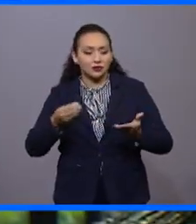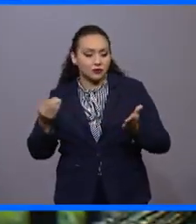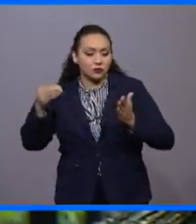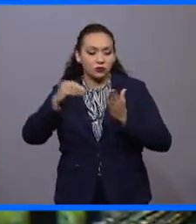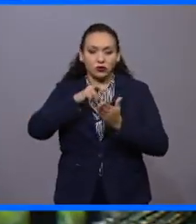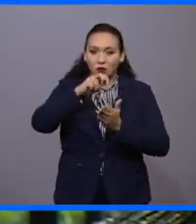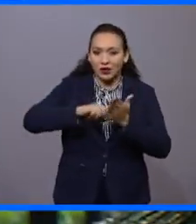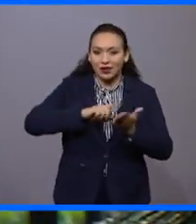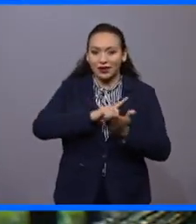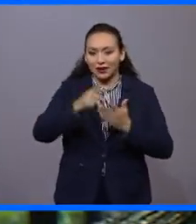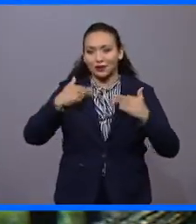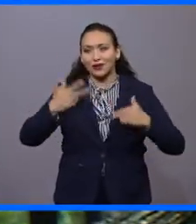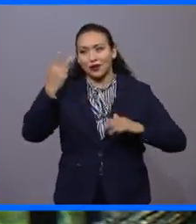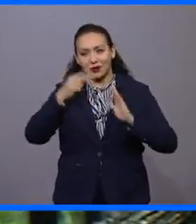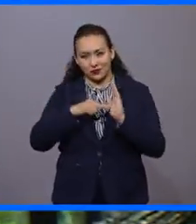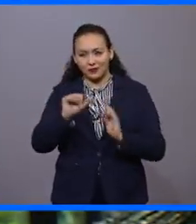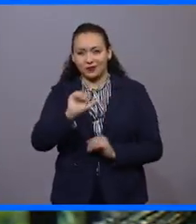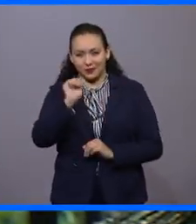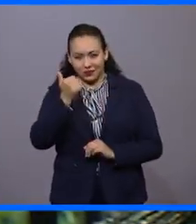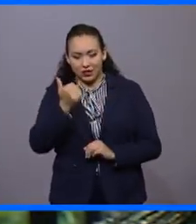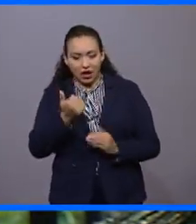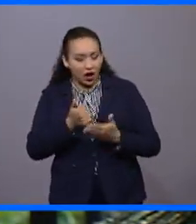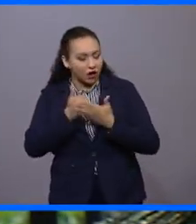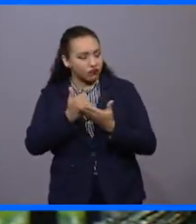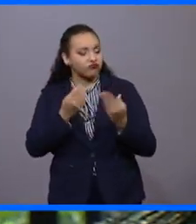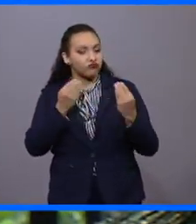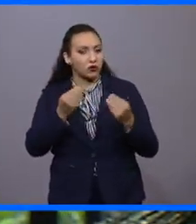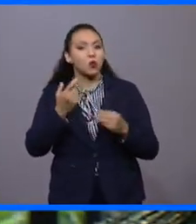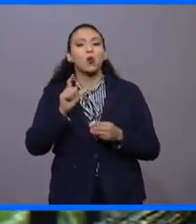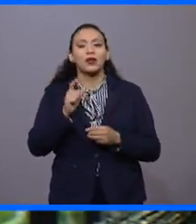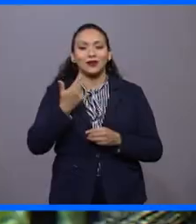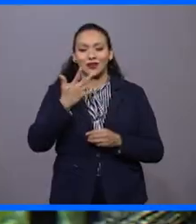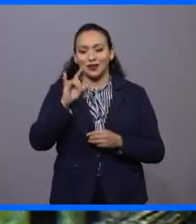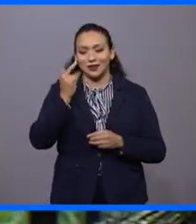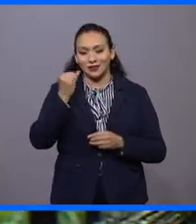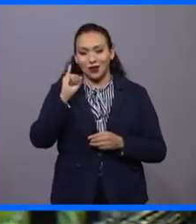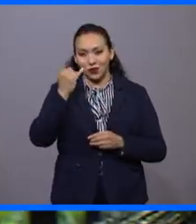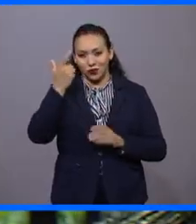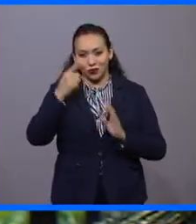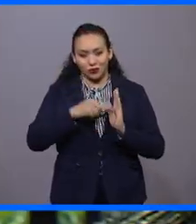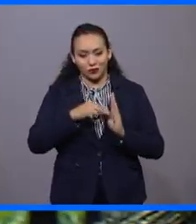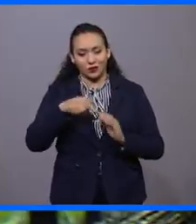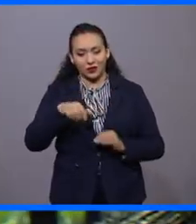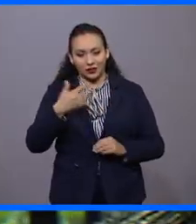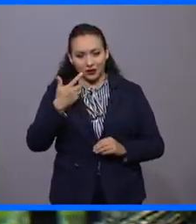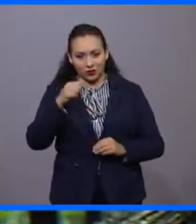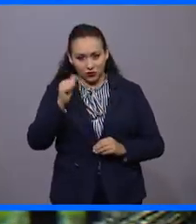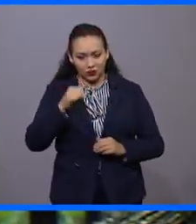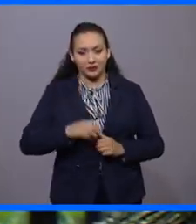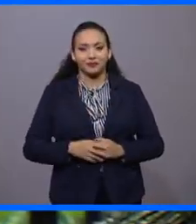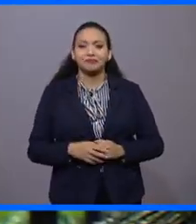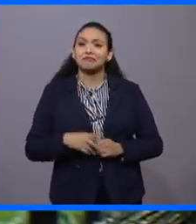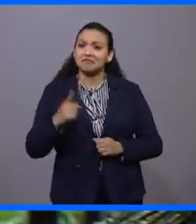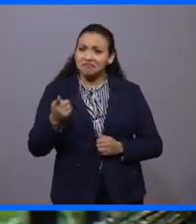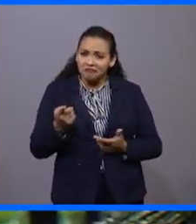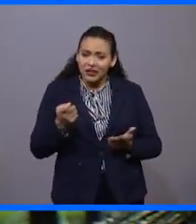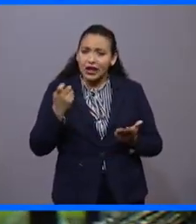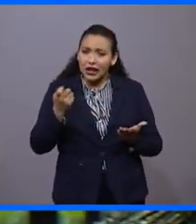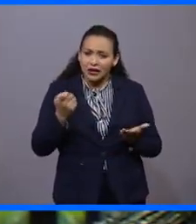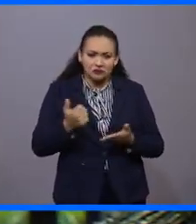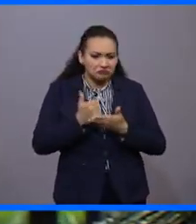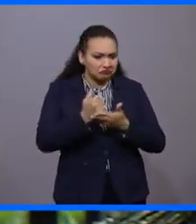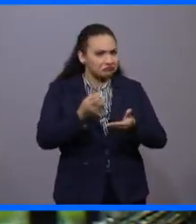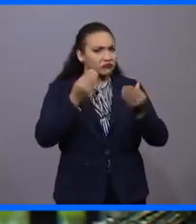humanos del 2011, del 10 de junio de 2011, y en ese sentido me parece que refuerza como una